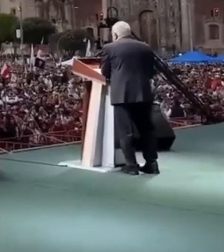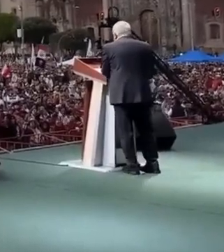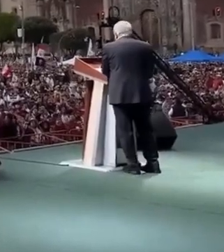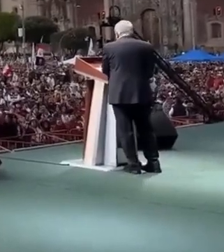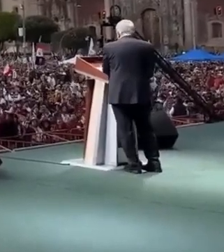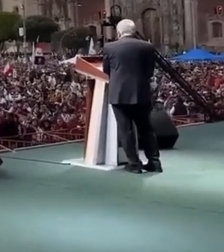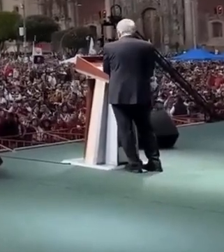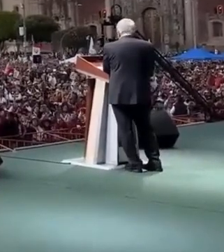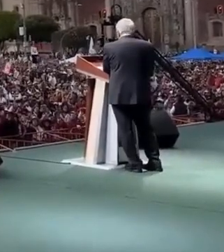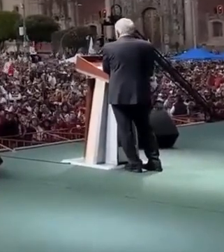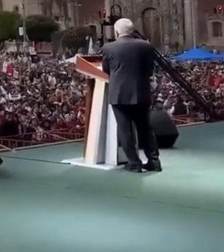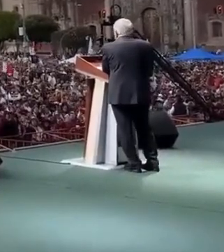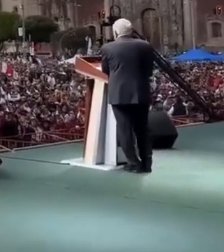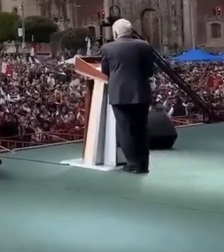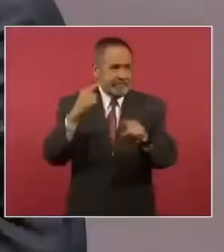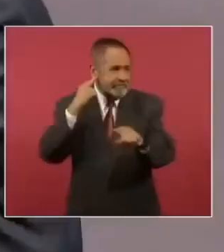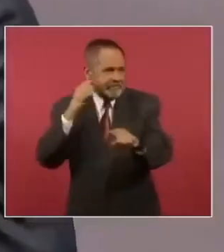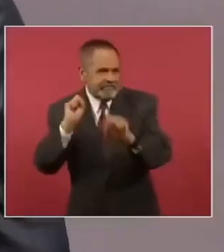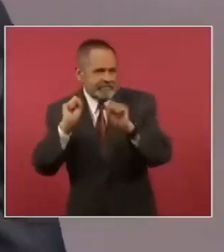¿Igualdad?